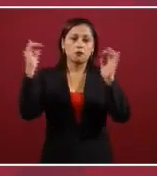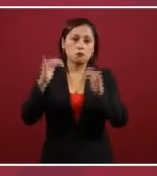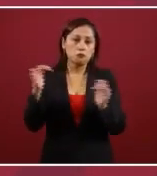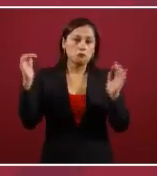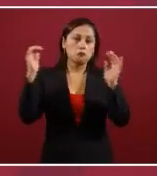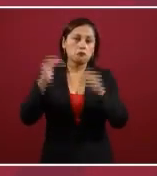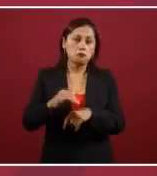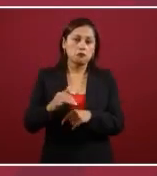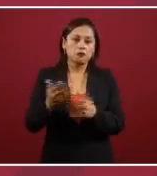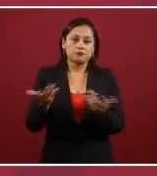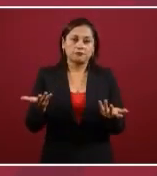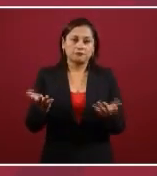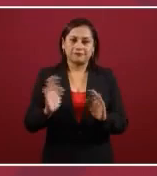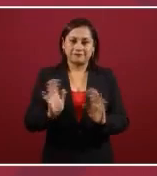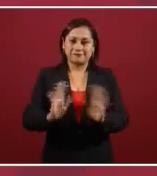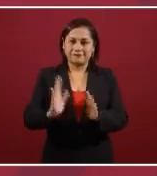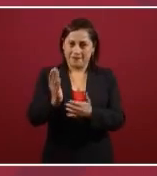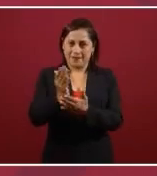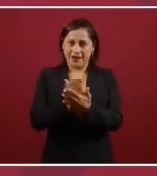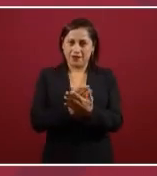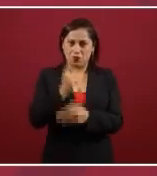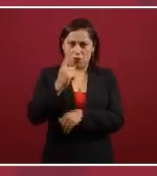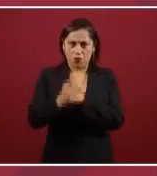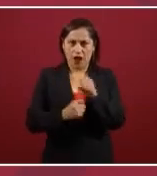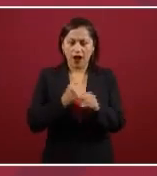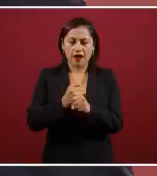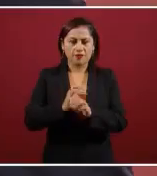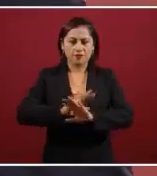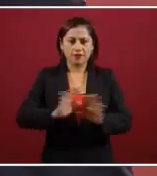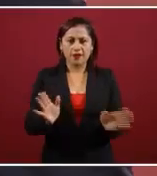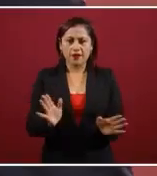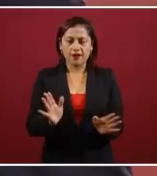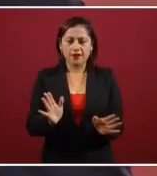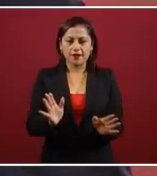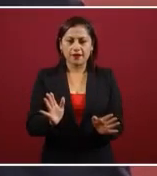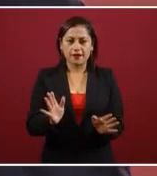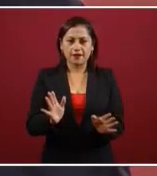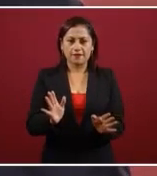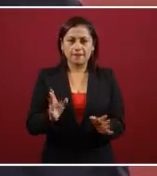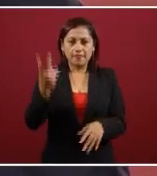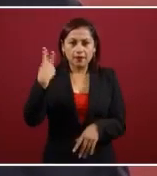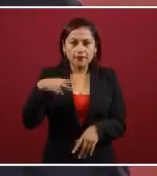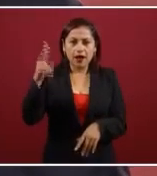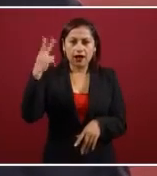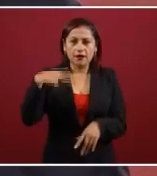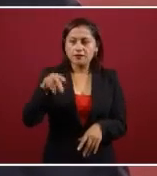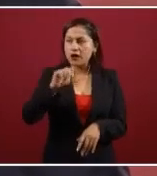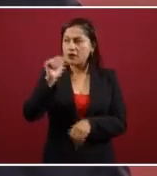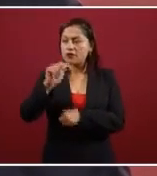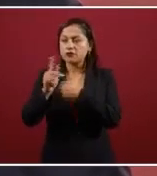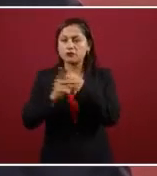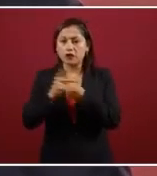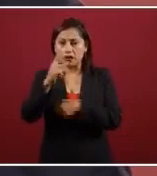Si tenían 100 viajes al extranjero, que le bajen a 50.